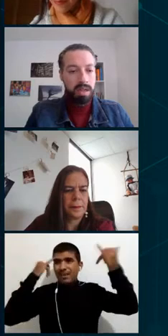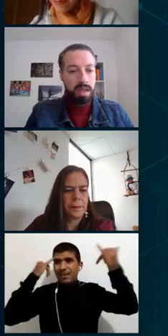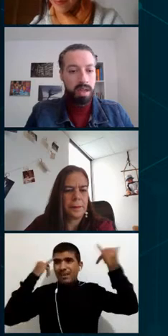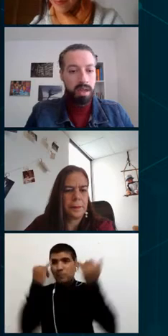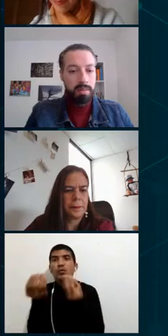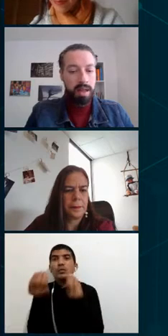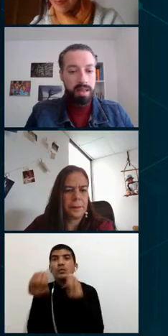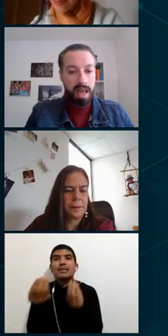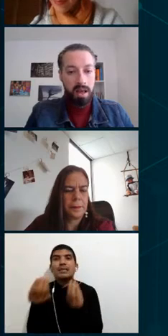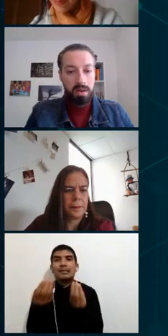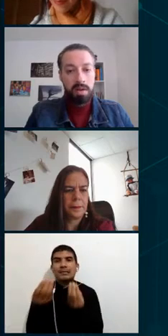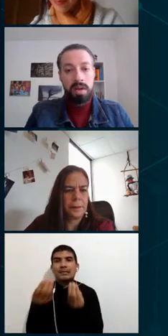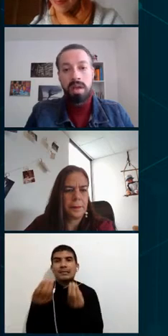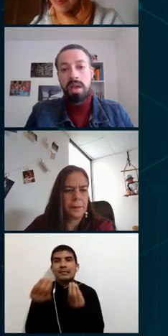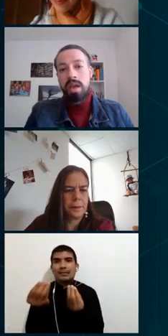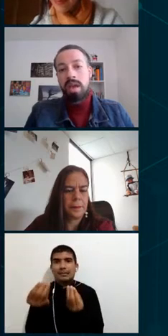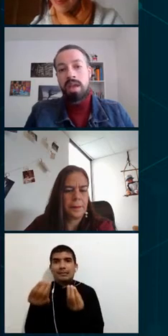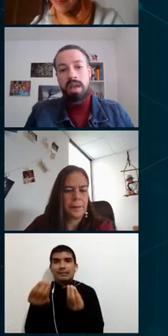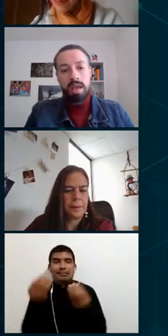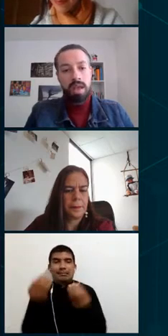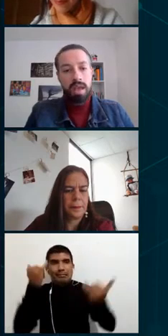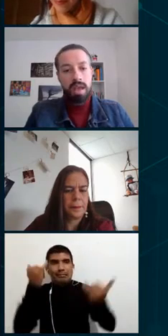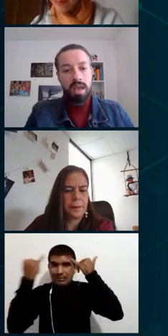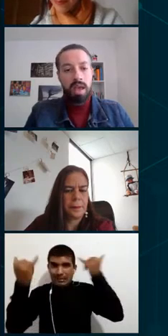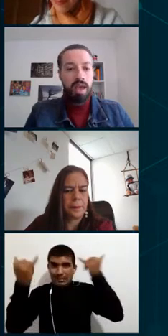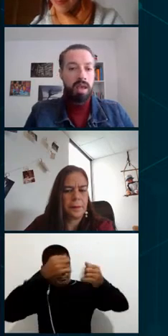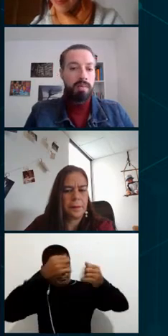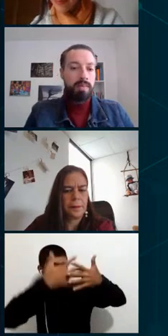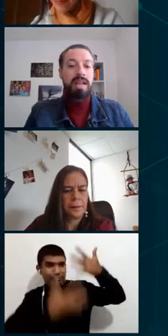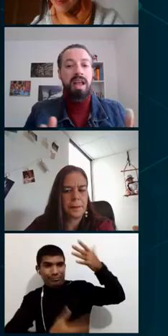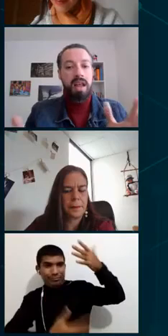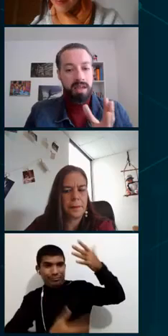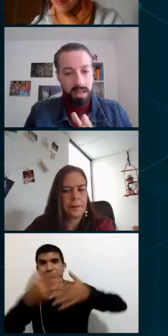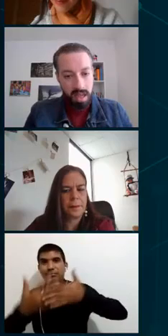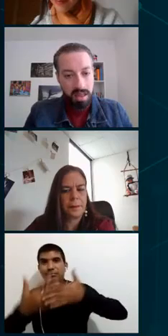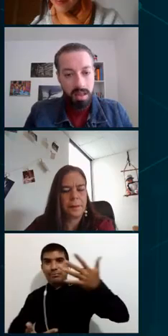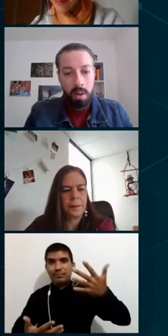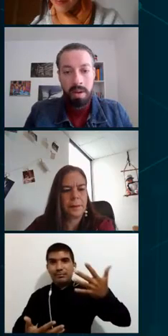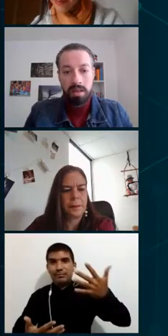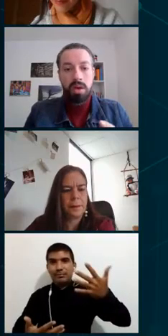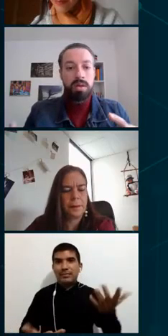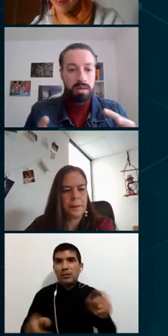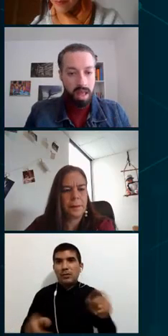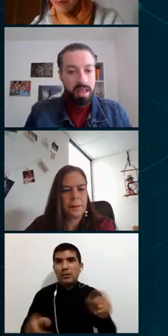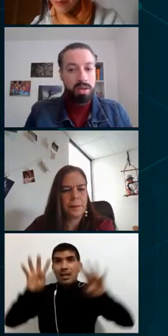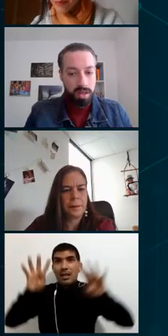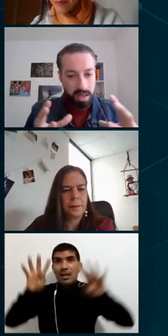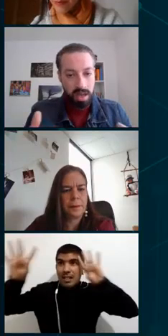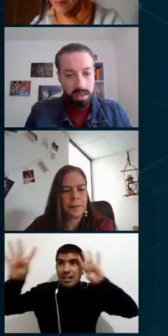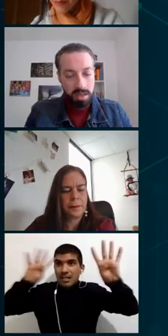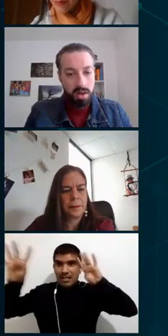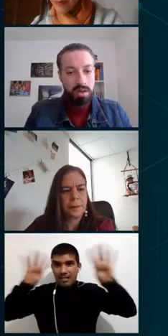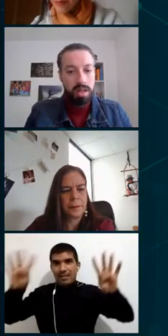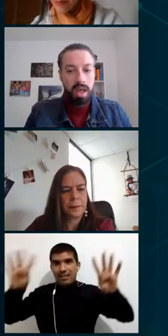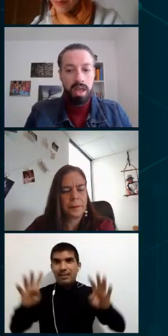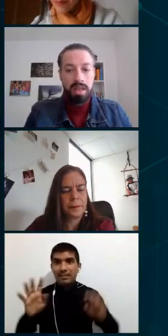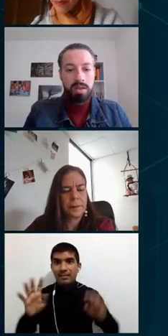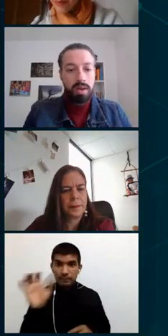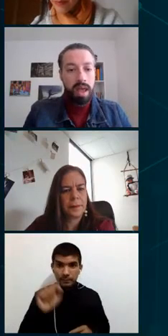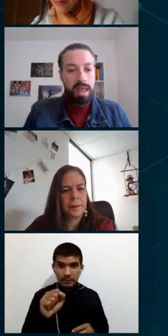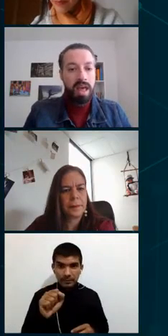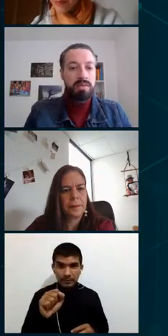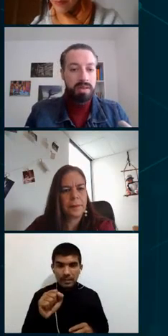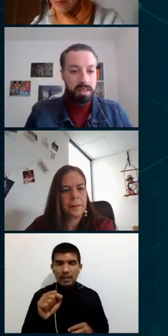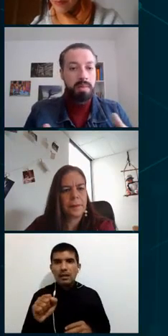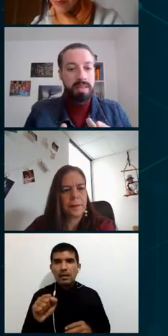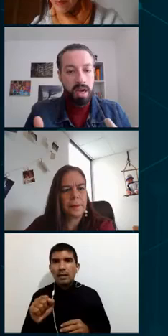tenemos planteado. Y pues el siguiente momento dentro de este ejercicio de